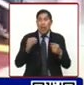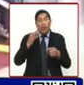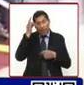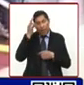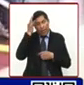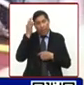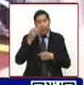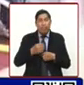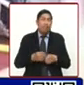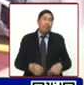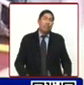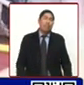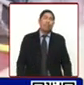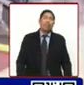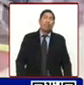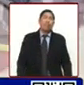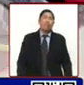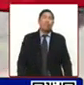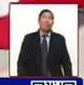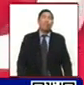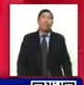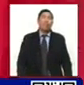convenio.